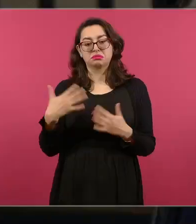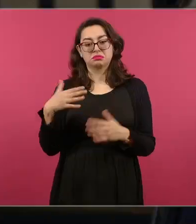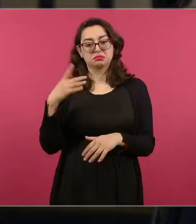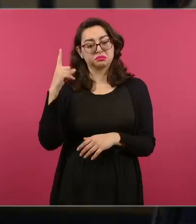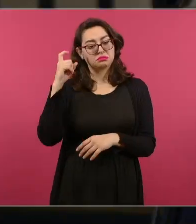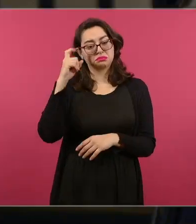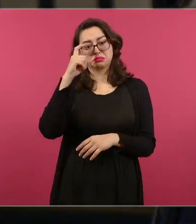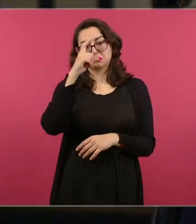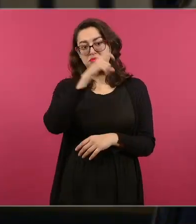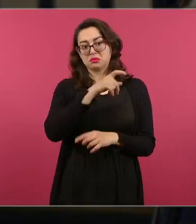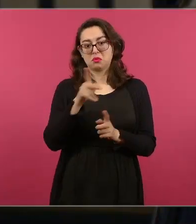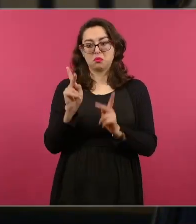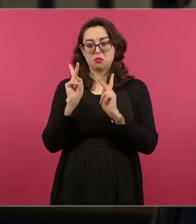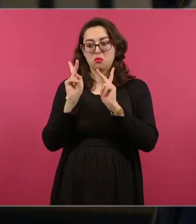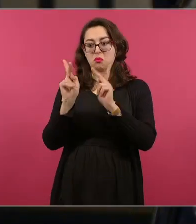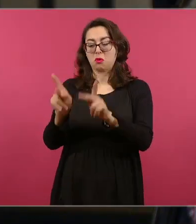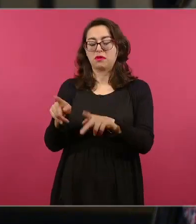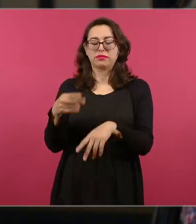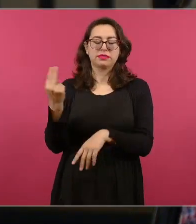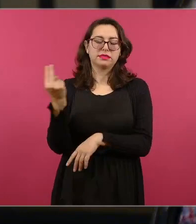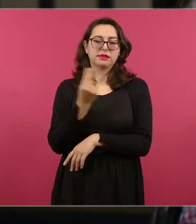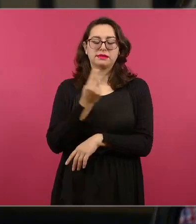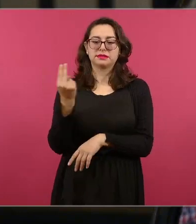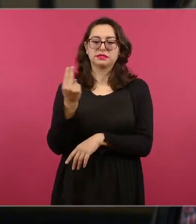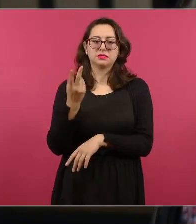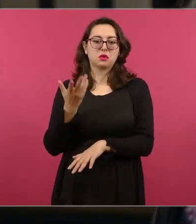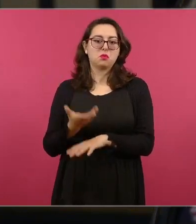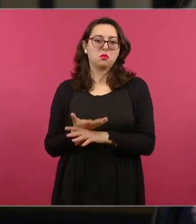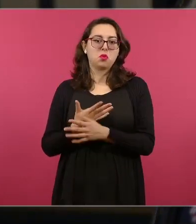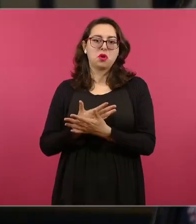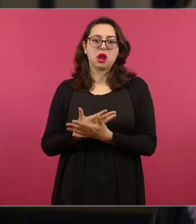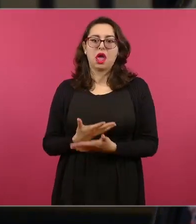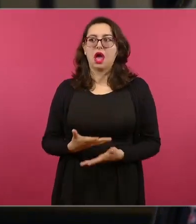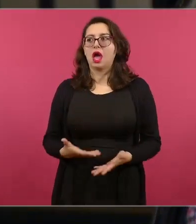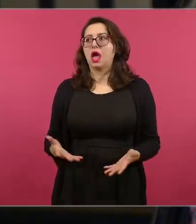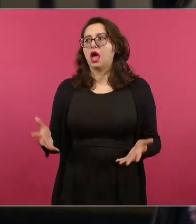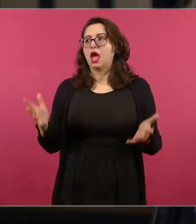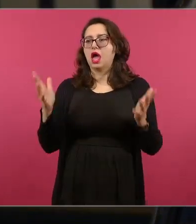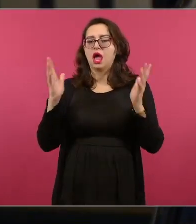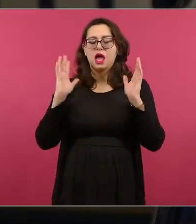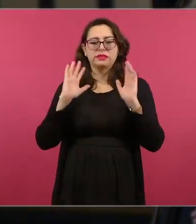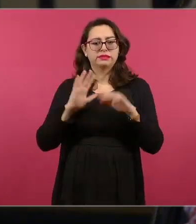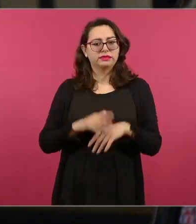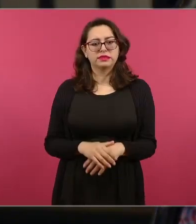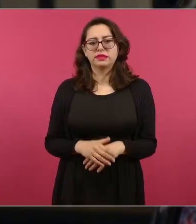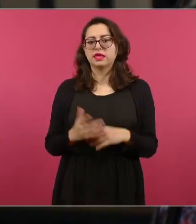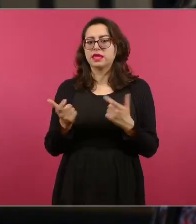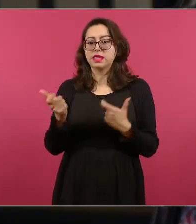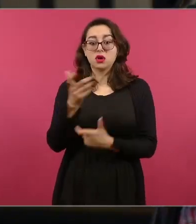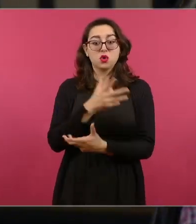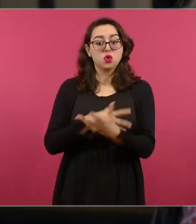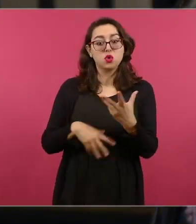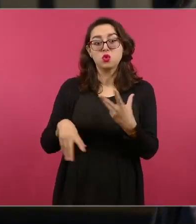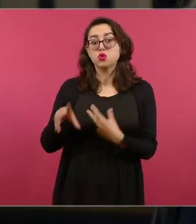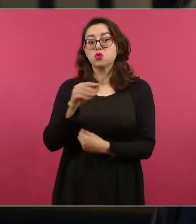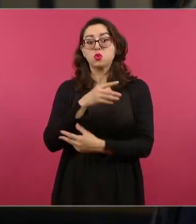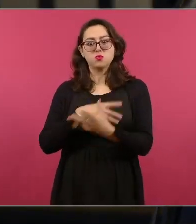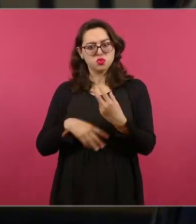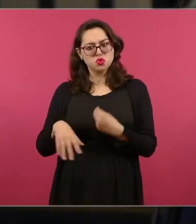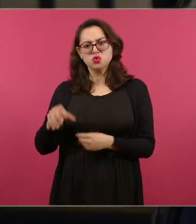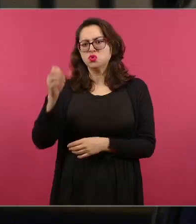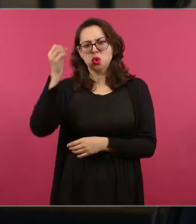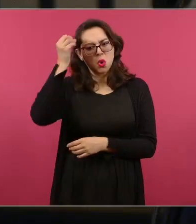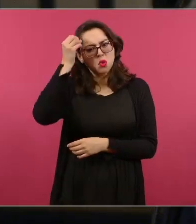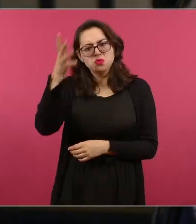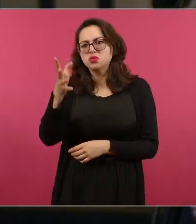Chihuahua. Sería grandioso, la economía crecería. Hay muchas cosas que hacer por Choice, no está olvidado. Choice